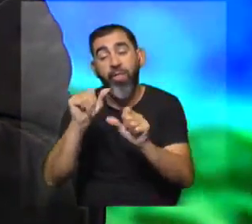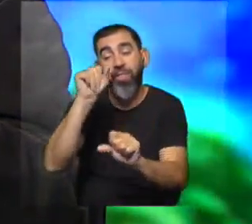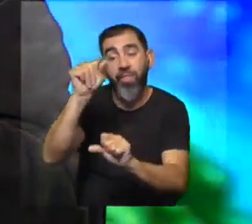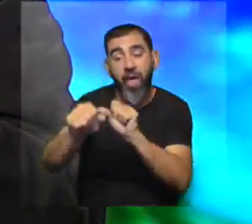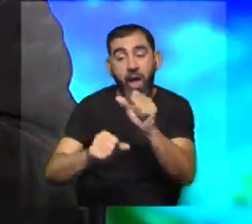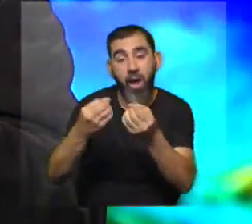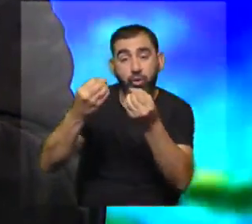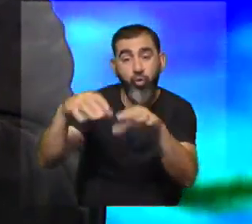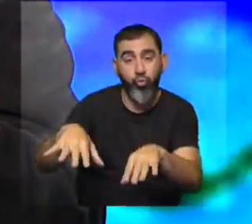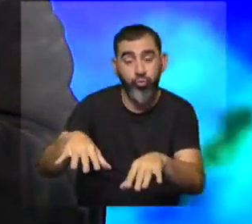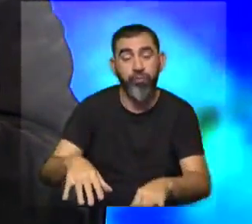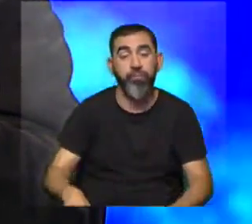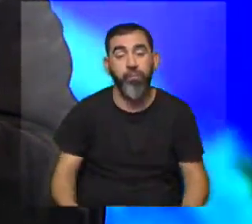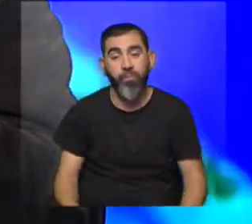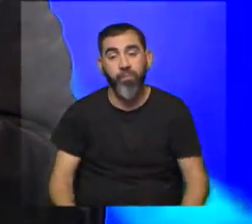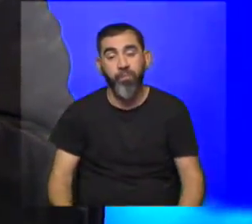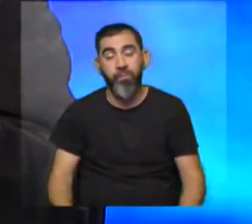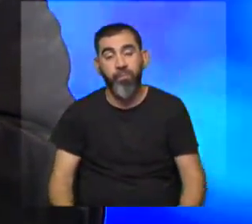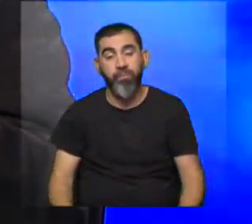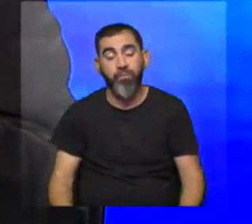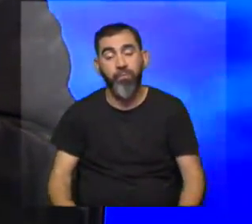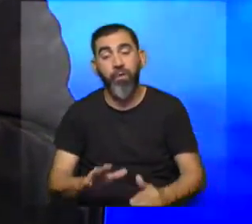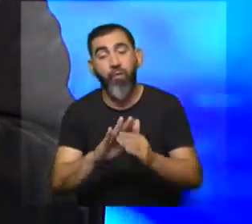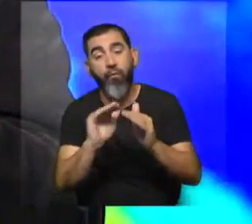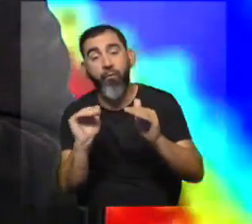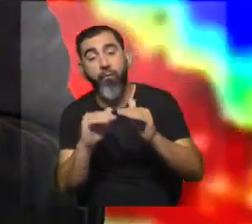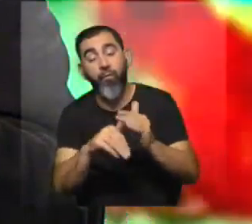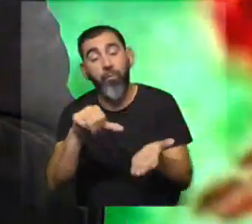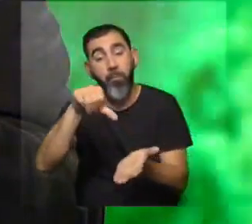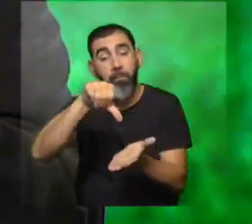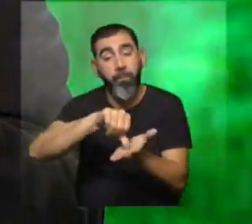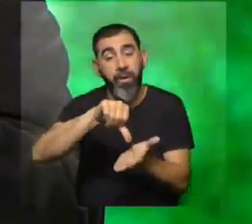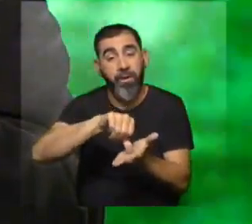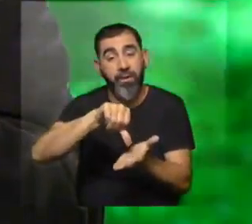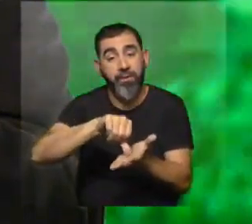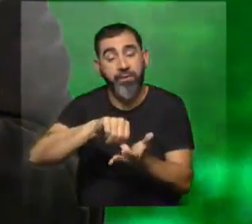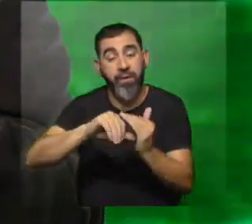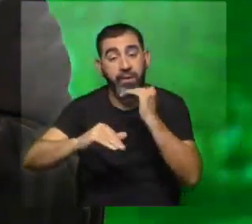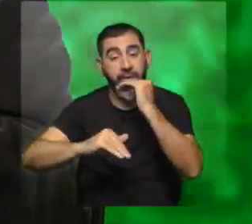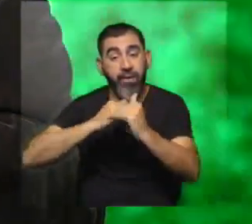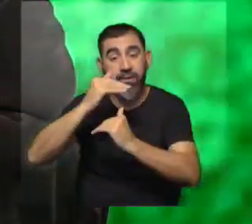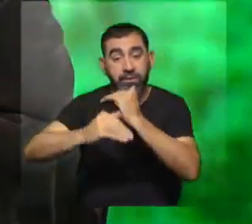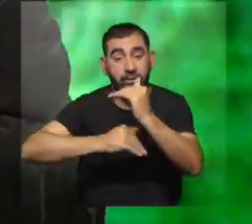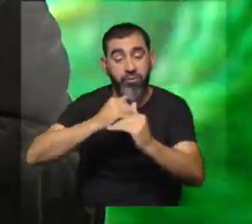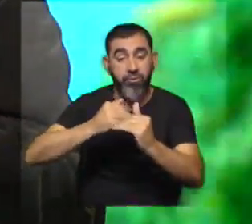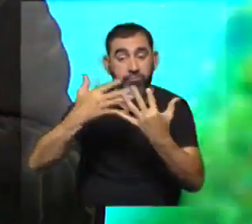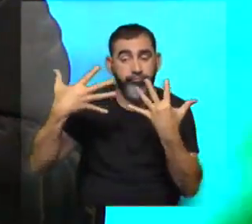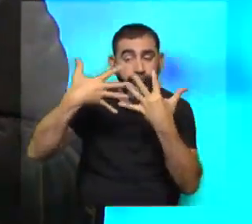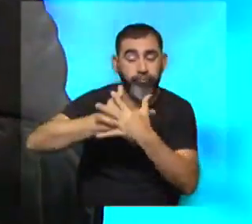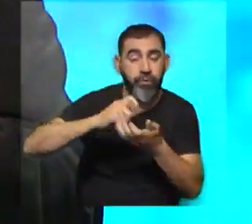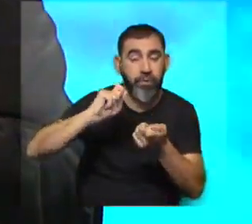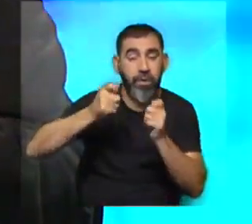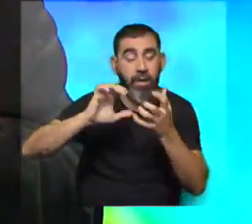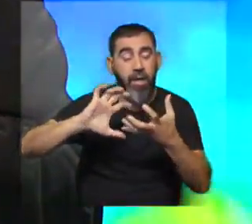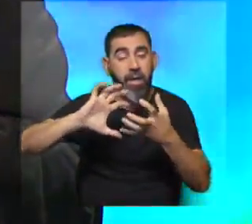pérdidas, que es un fondo que los países en desarrollo y más afectados por el cambio climático